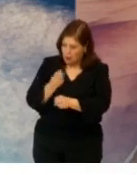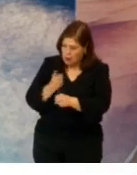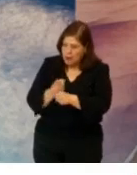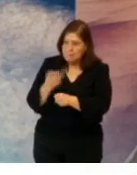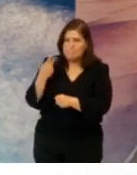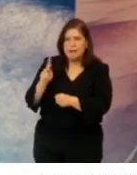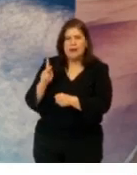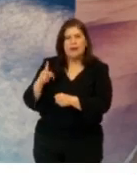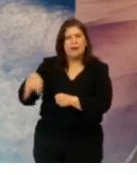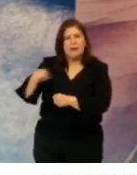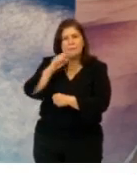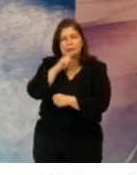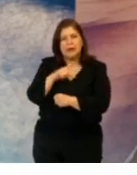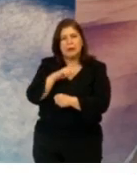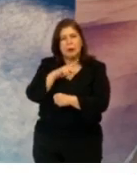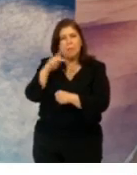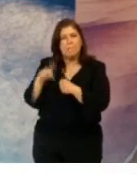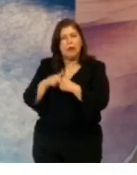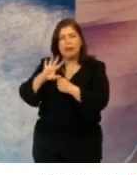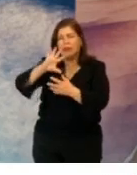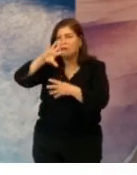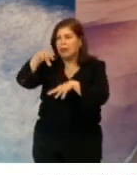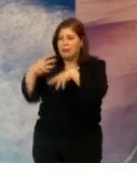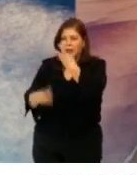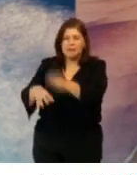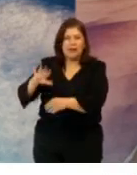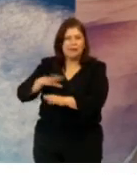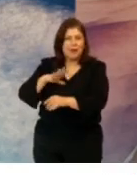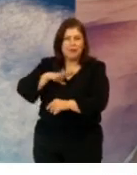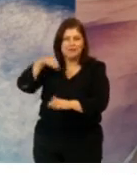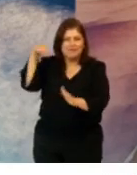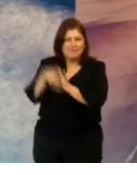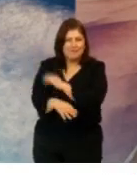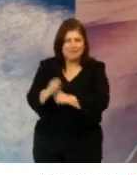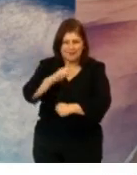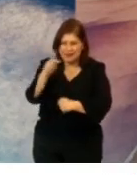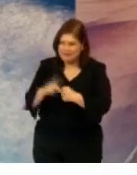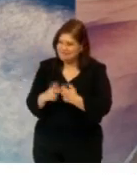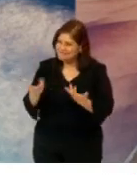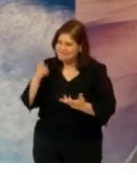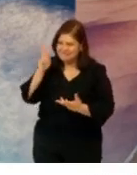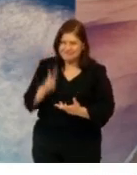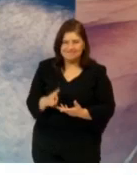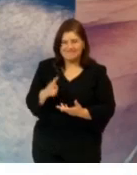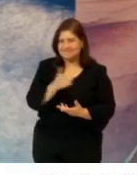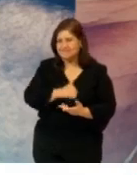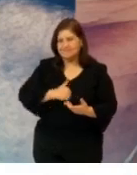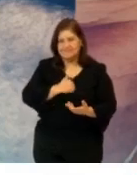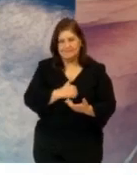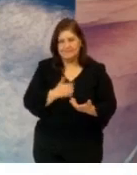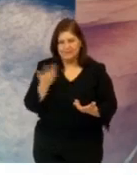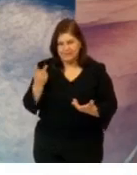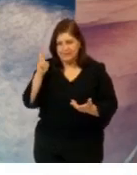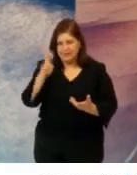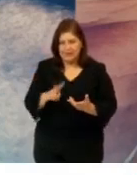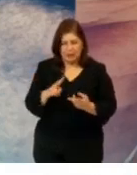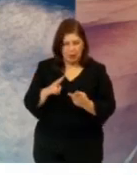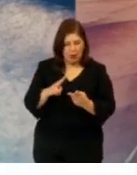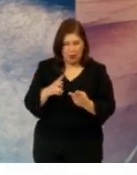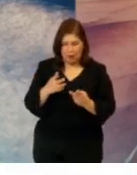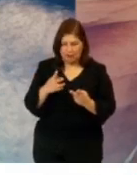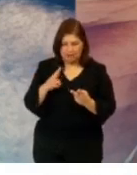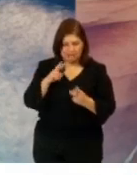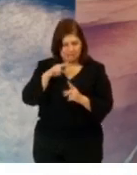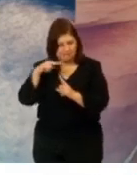país que se le cae a pedazos, son homo suckers. Porque no tienen, o sea, es súper, es dicotómico, ¿no?